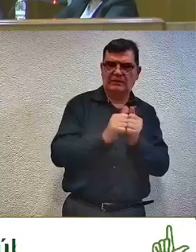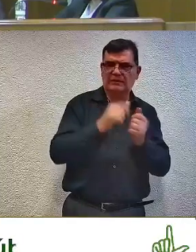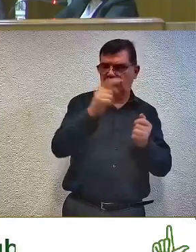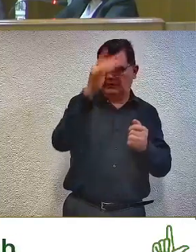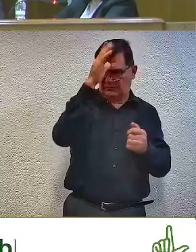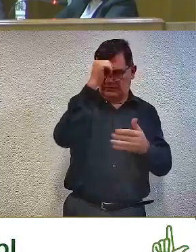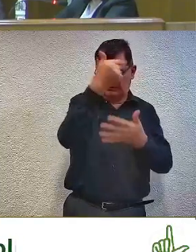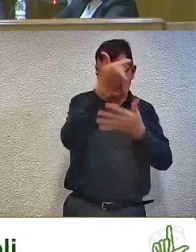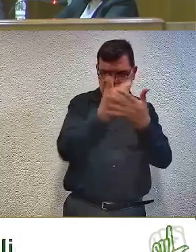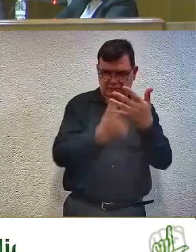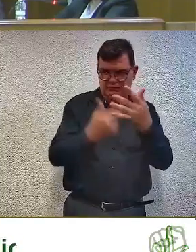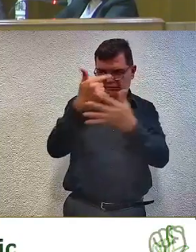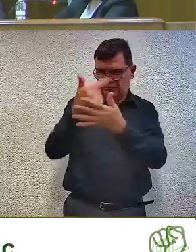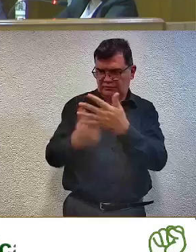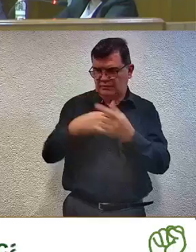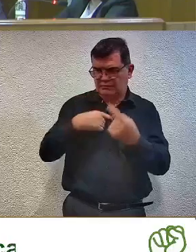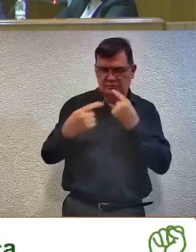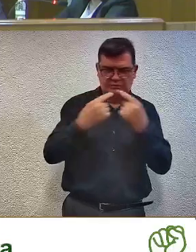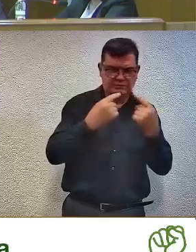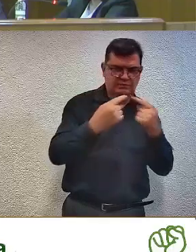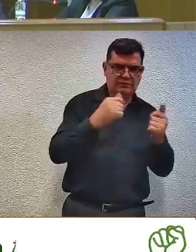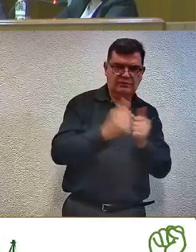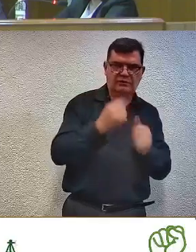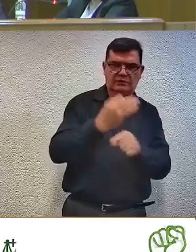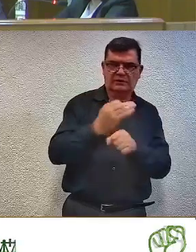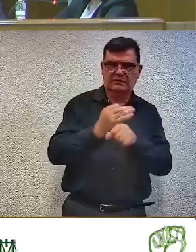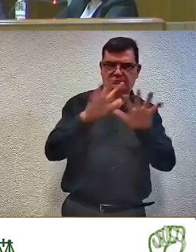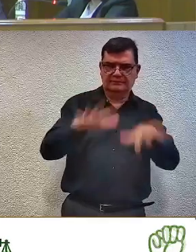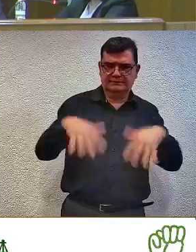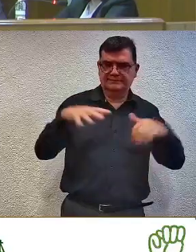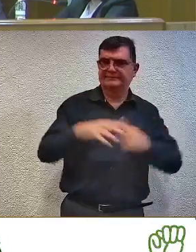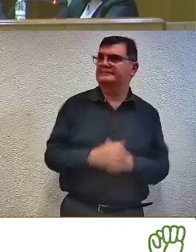la lista de los asuntos a discutirse en la presente sesión.